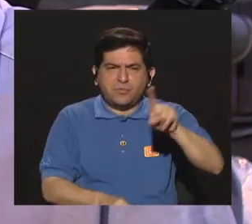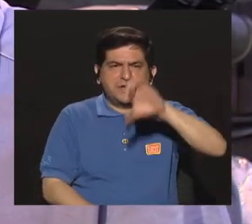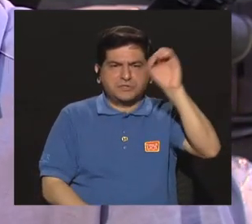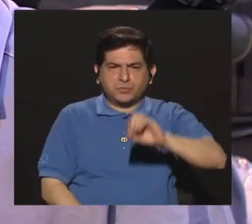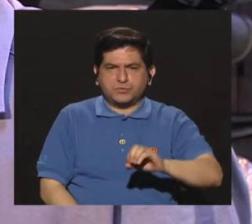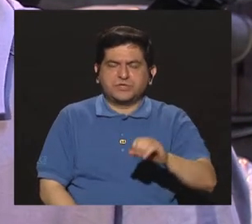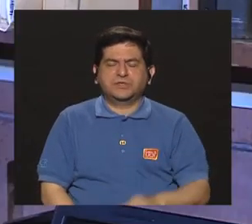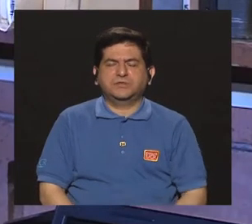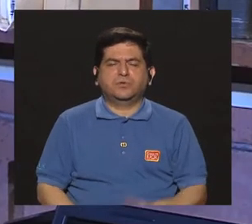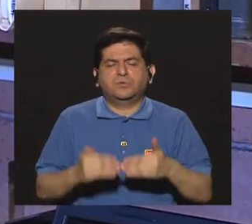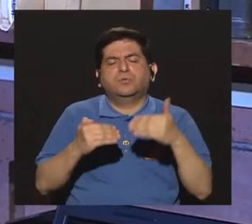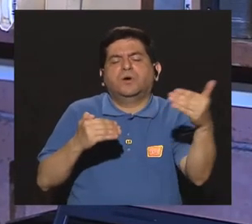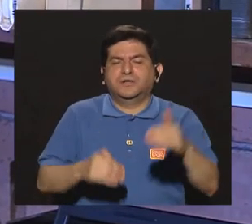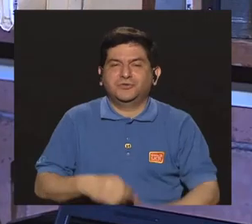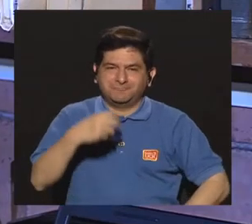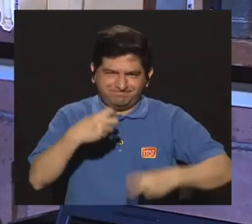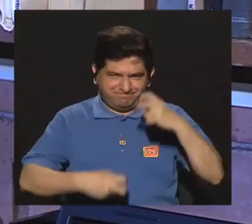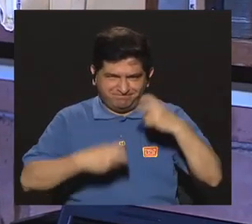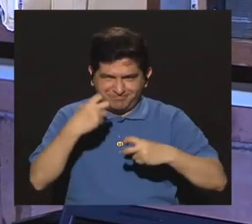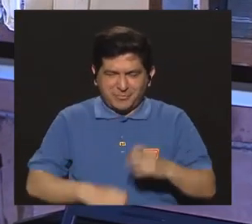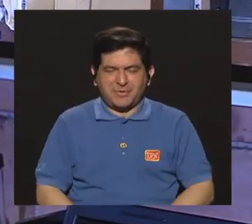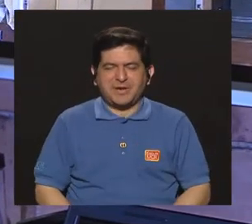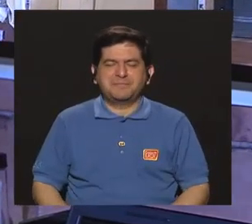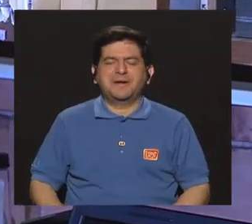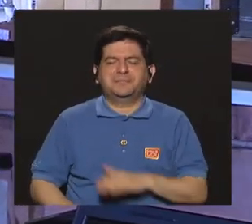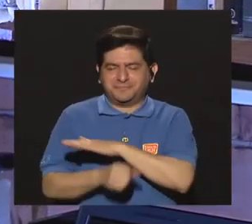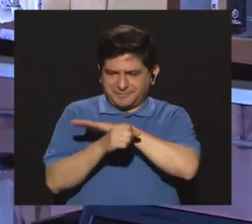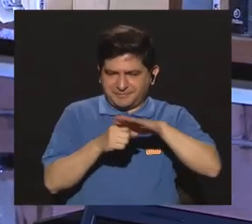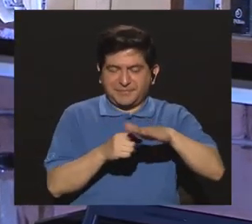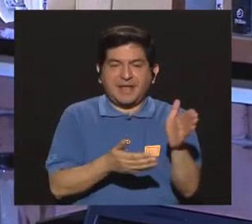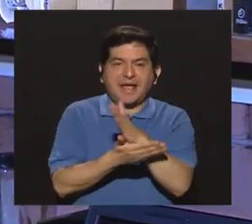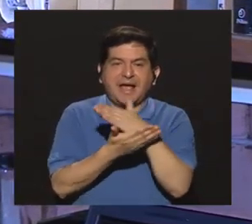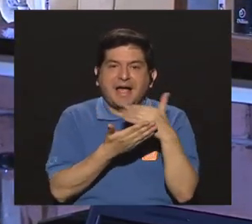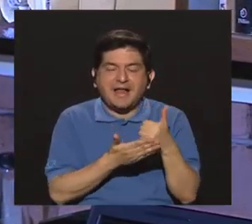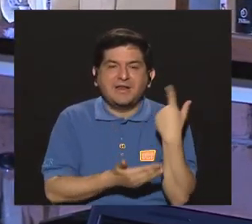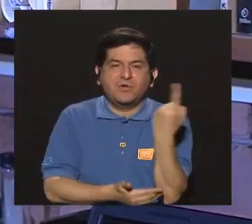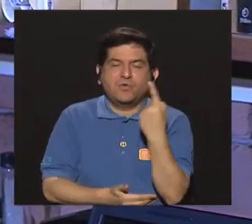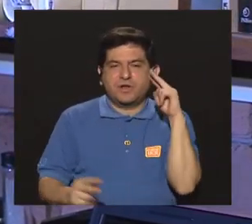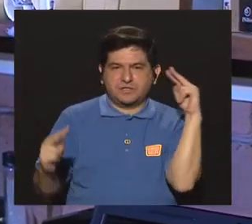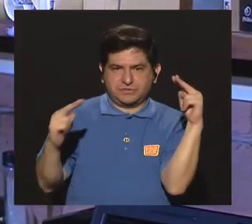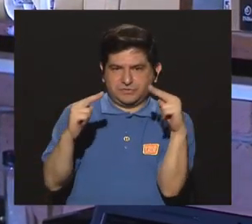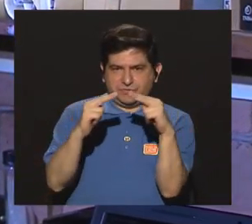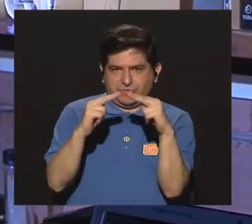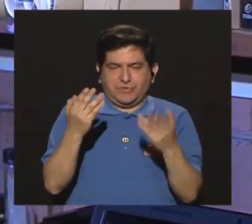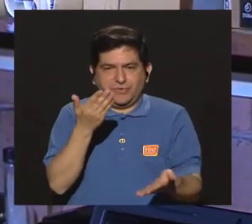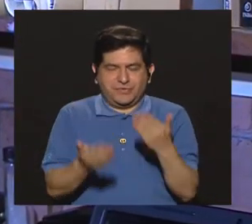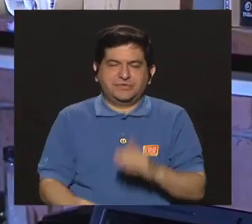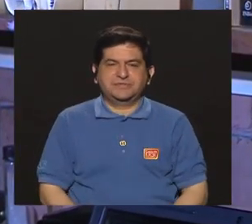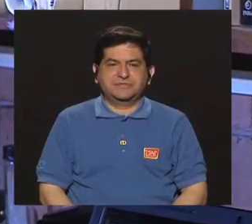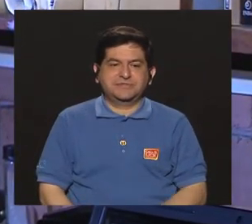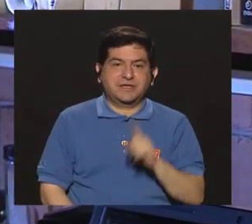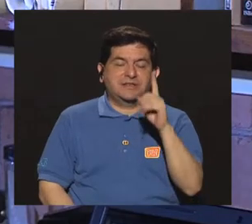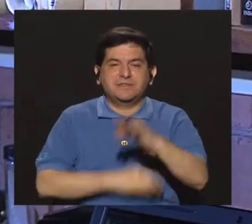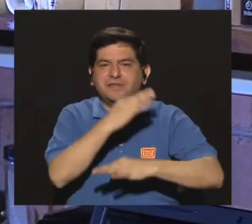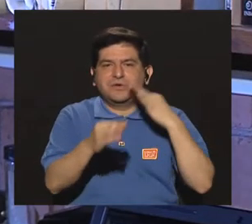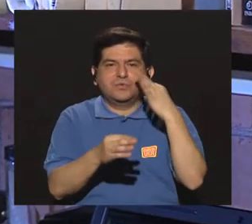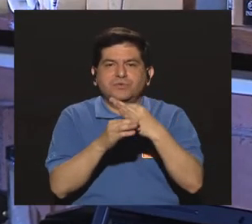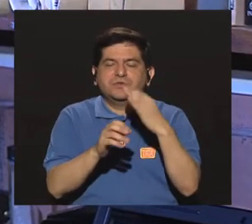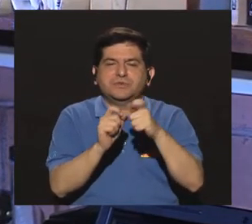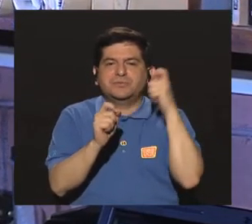100% gerardo tenemos problemas de completarlo porque algunas especies sólo se conocen del espécimen tipo